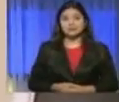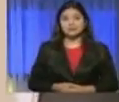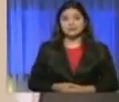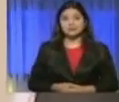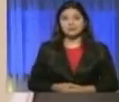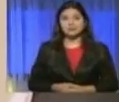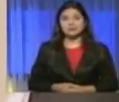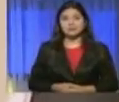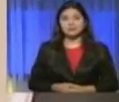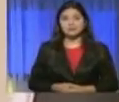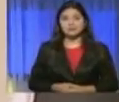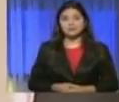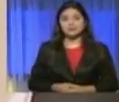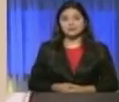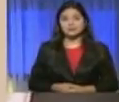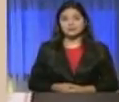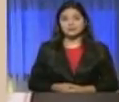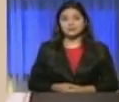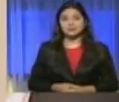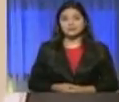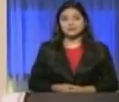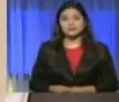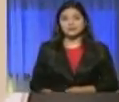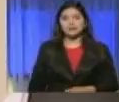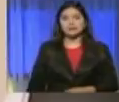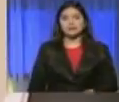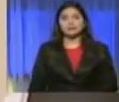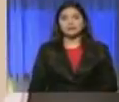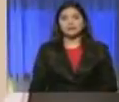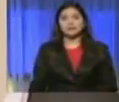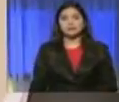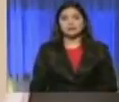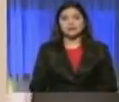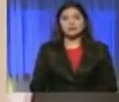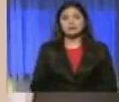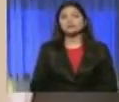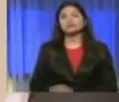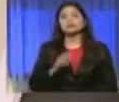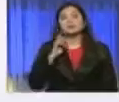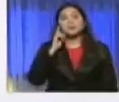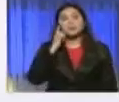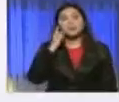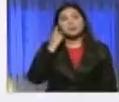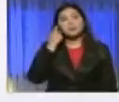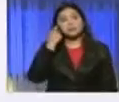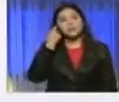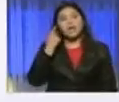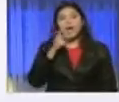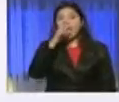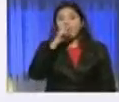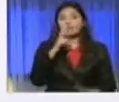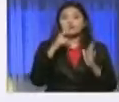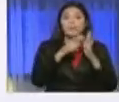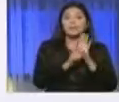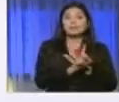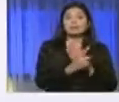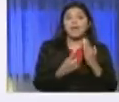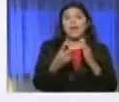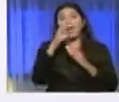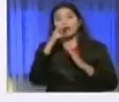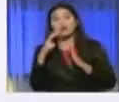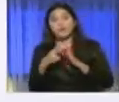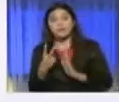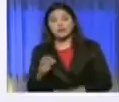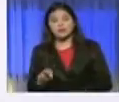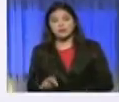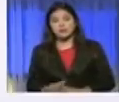social de la República Popular China, año 2016, año 2020. La metodología de